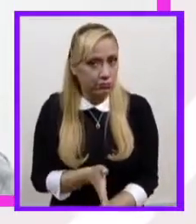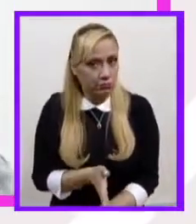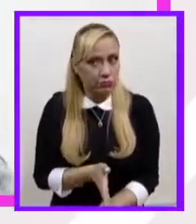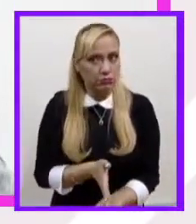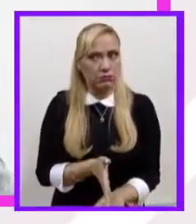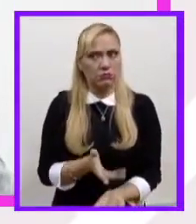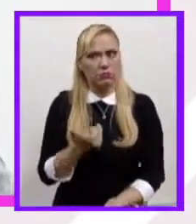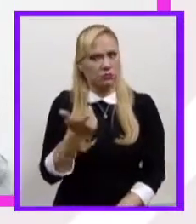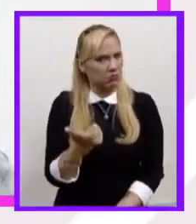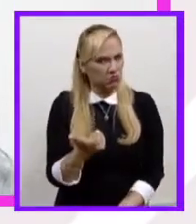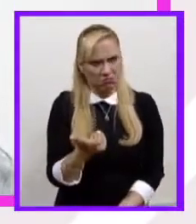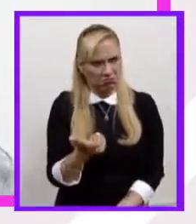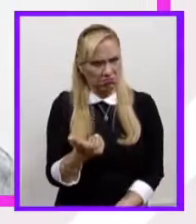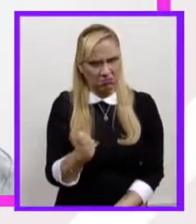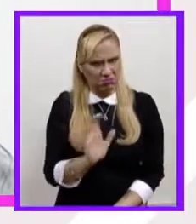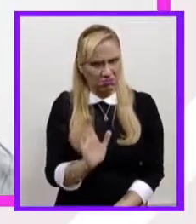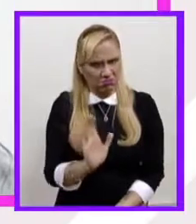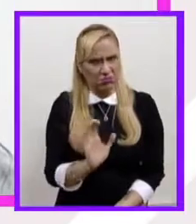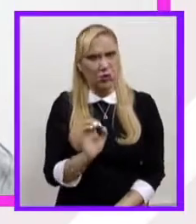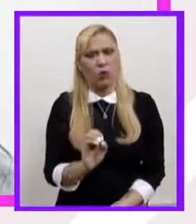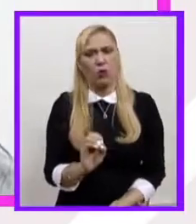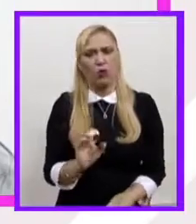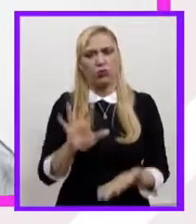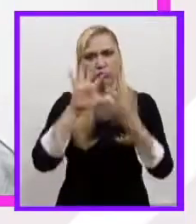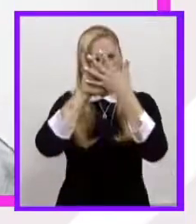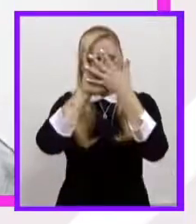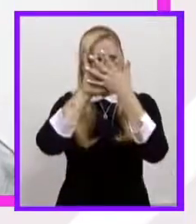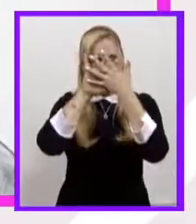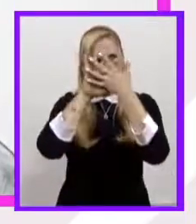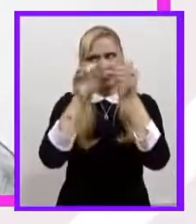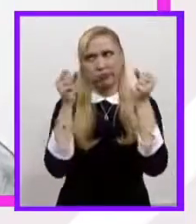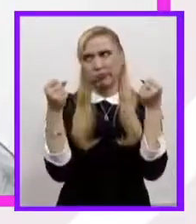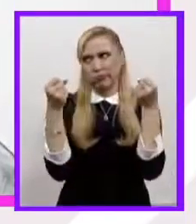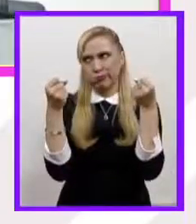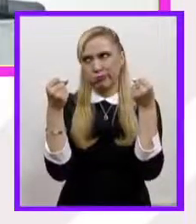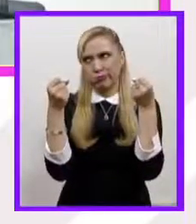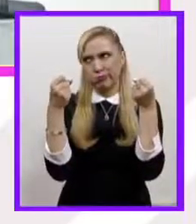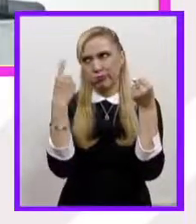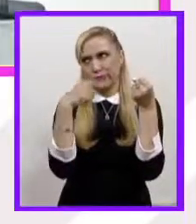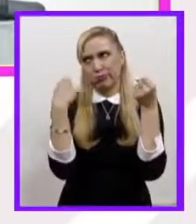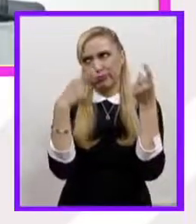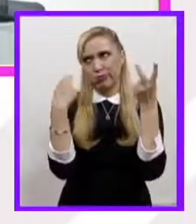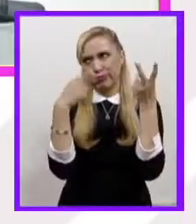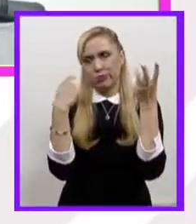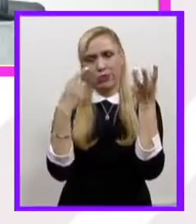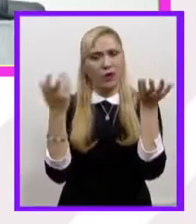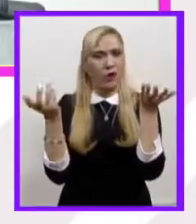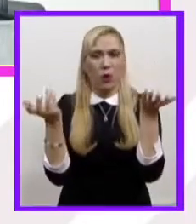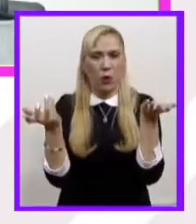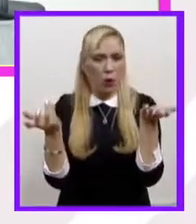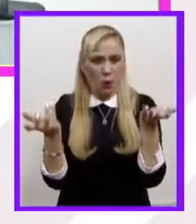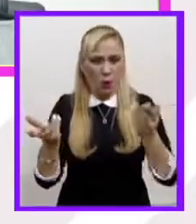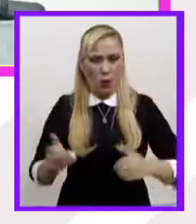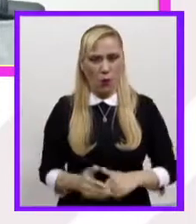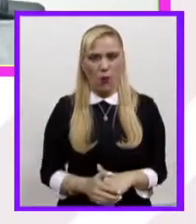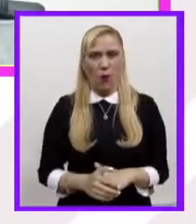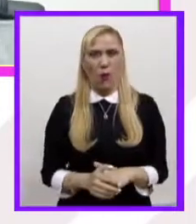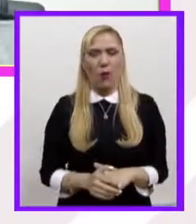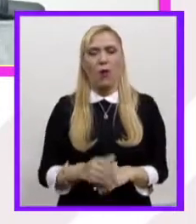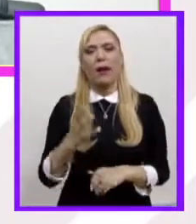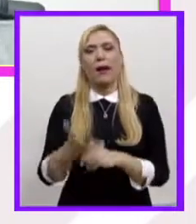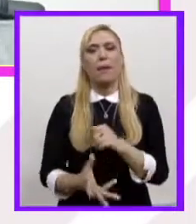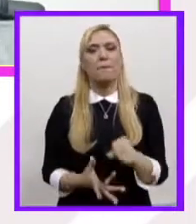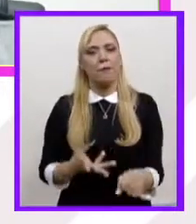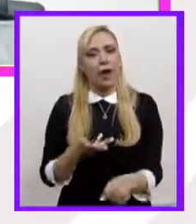ni económicas ni de estar encerrado en una celda durante X cantidad de horas, que tienen que ver con la reparación